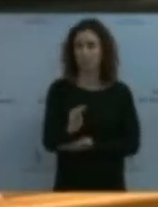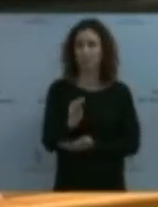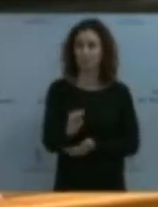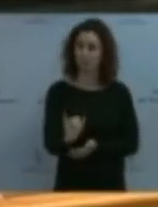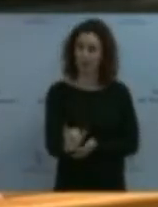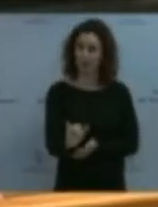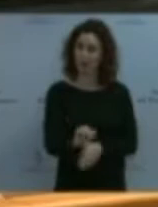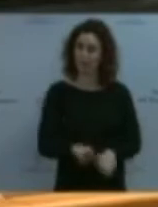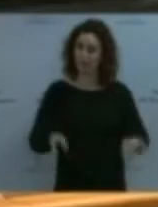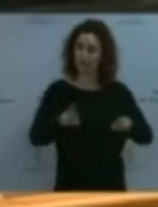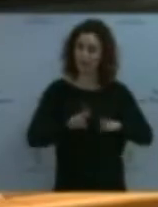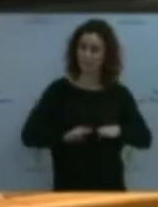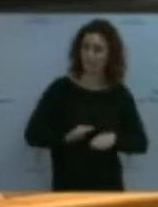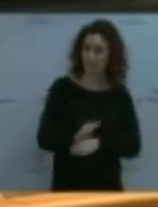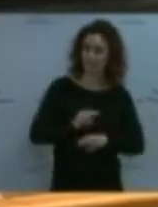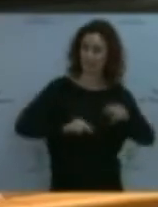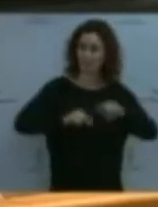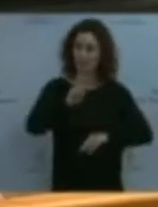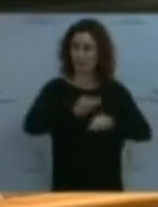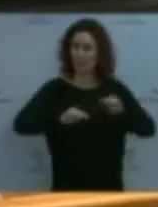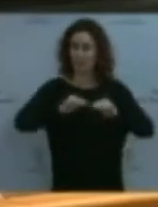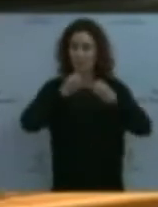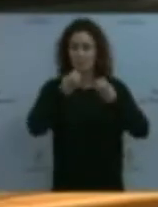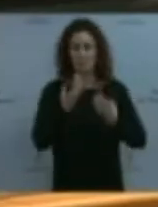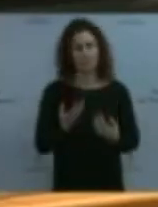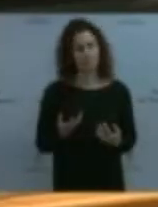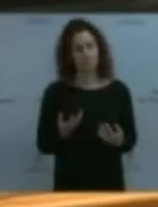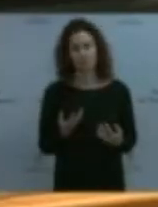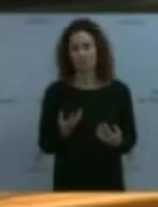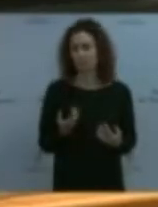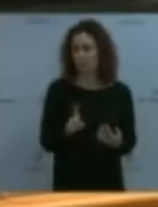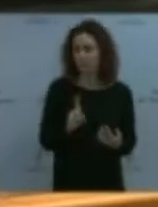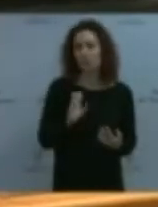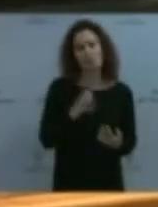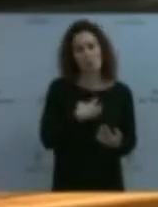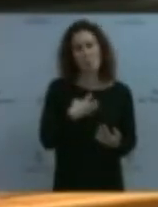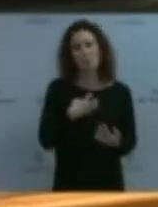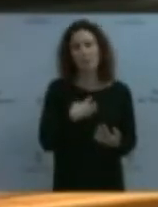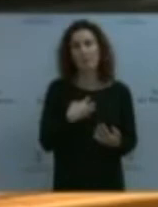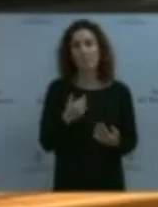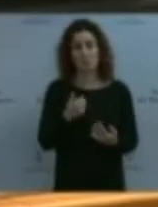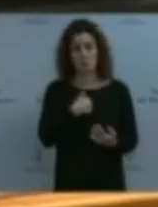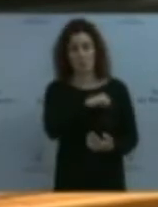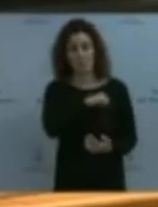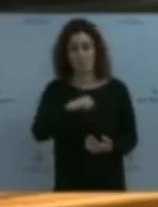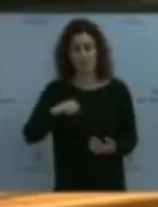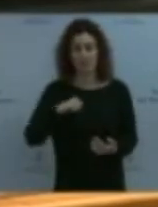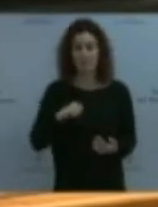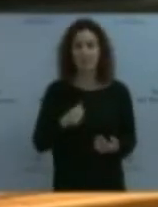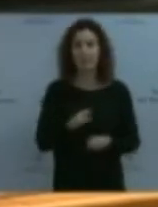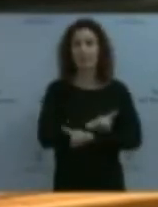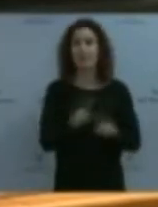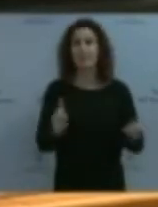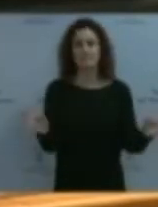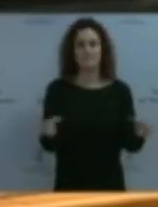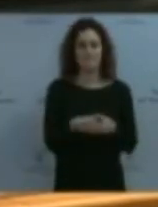muy factible, pero desde luego yo no recibo personalmente ni el equipo de la Consejería recibimos las propuestas que pueda haber a lo